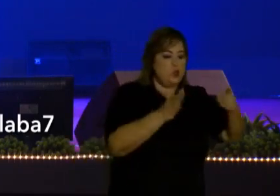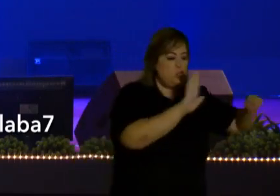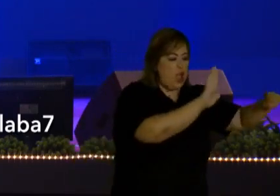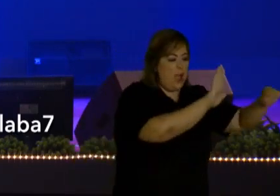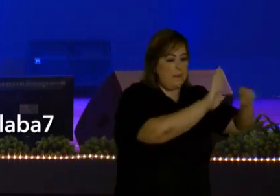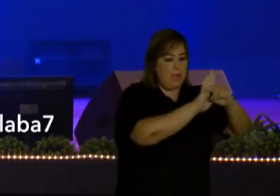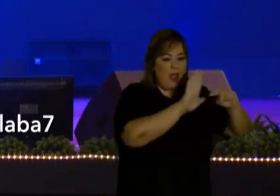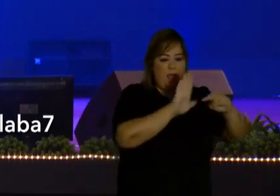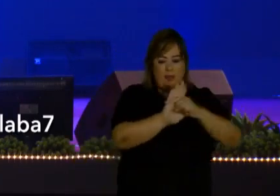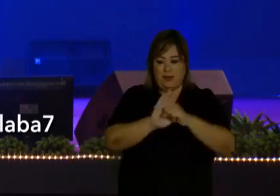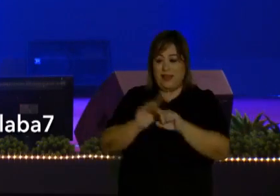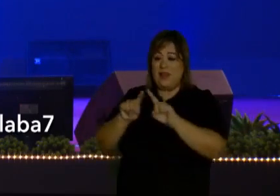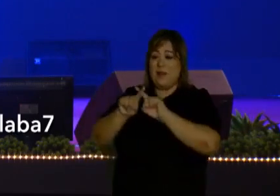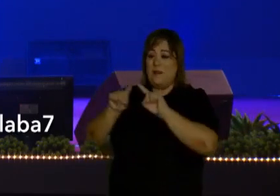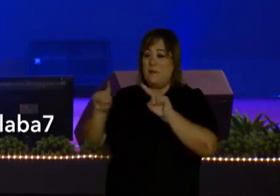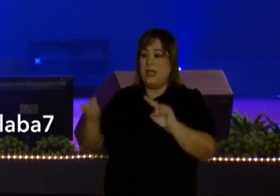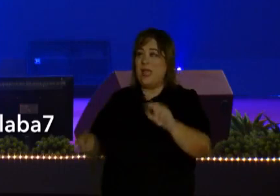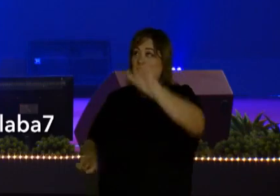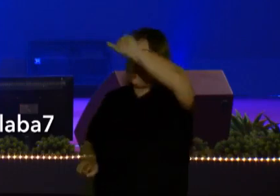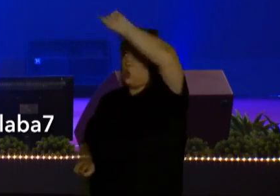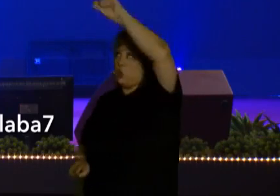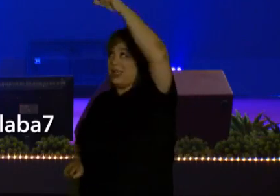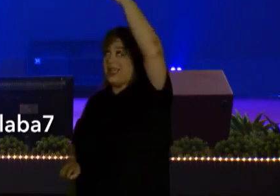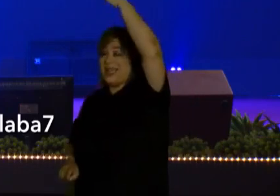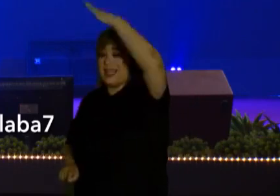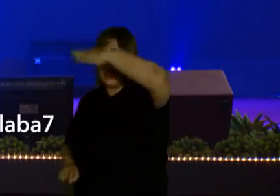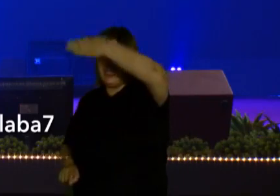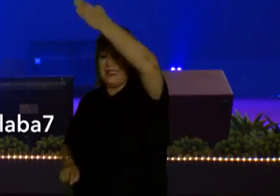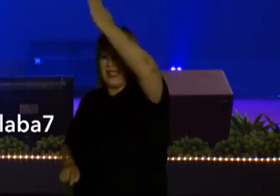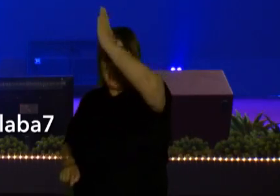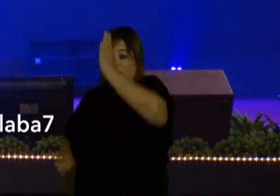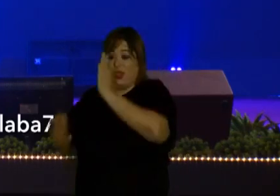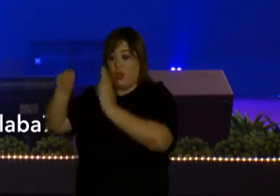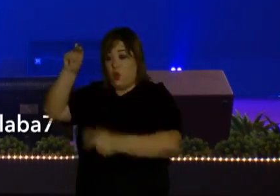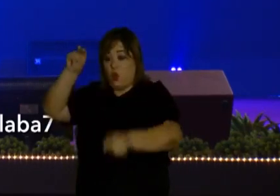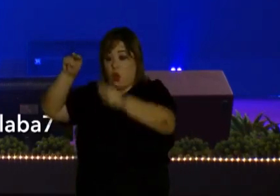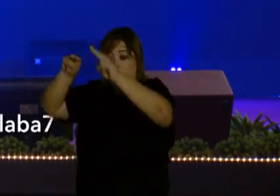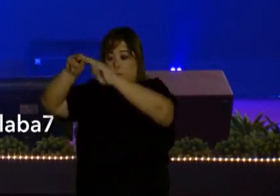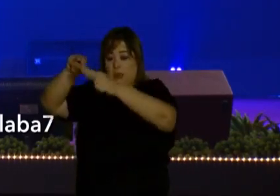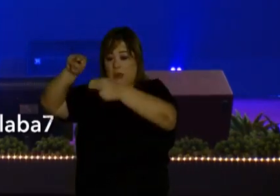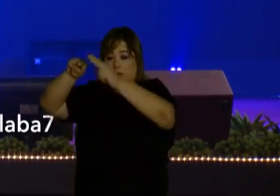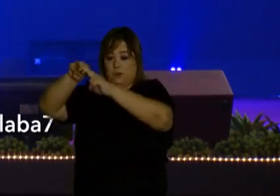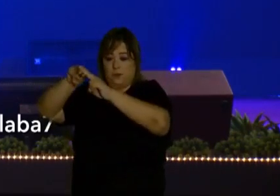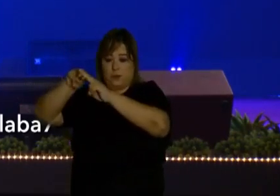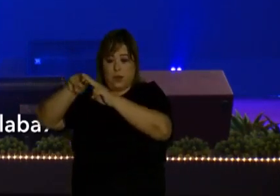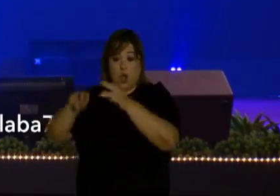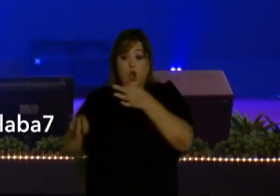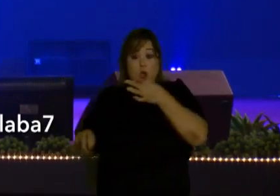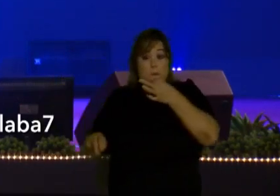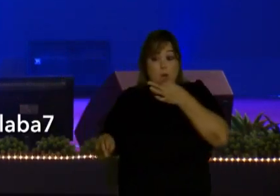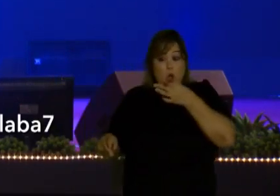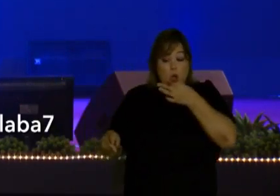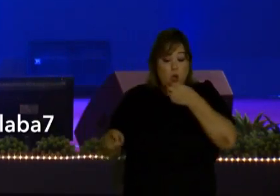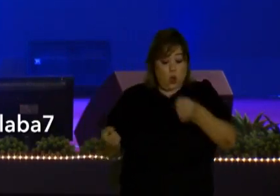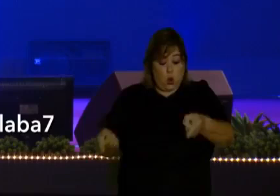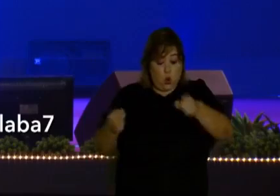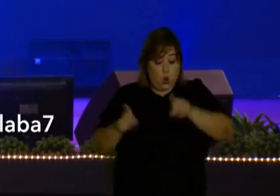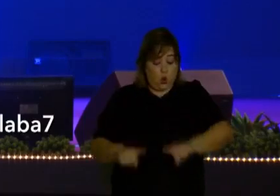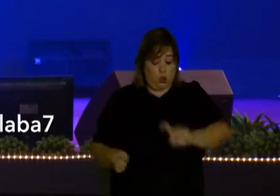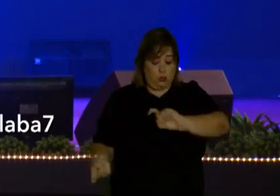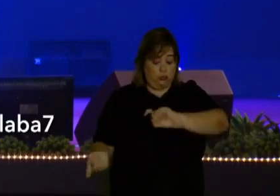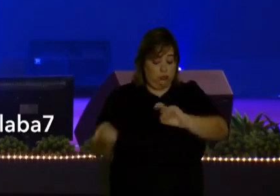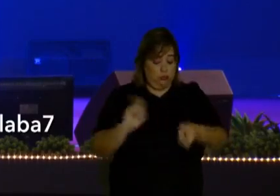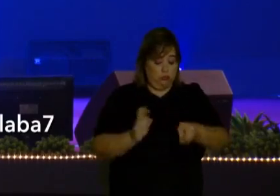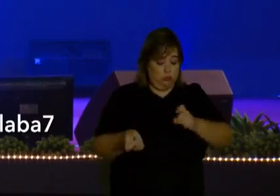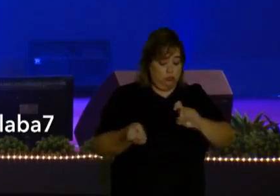sobreabundará. Te tengo noticias: la cosa no está mala. Estás a punto de ver un cambio. Algo está a punto de ocurrir en la atmósfera. La iglesia